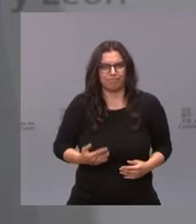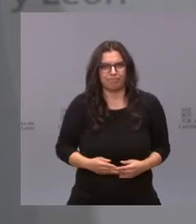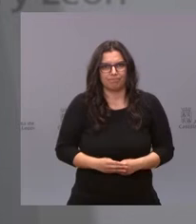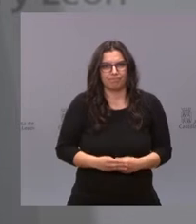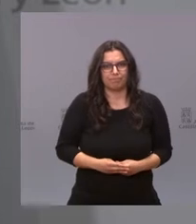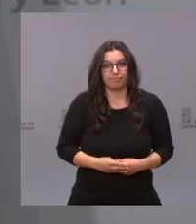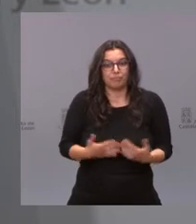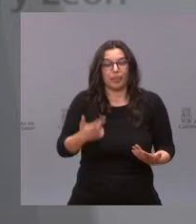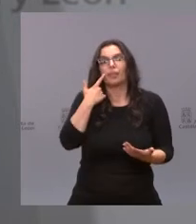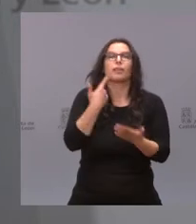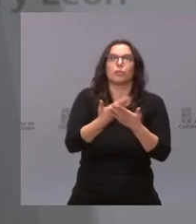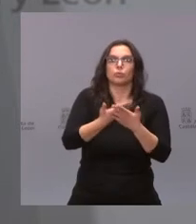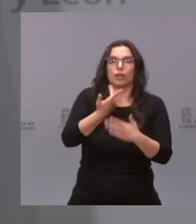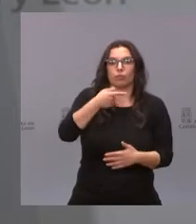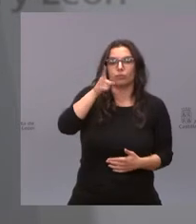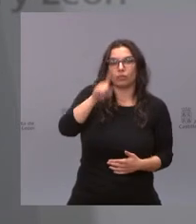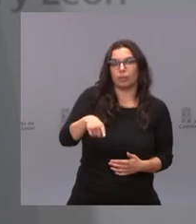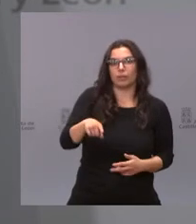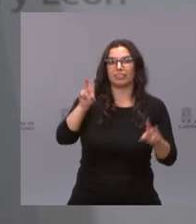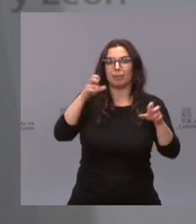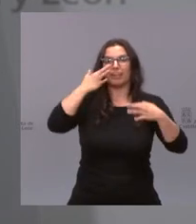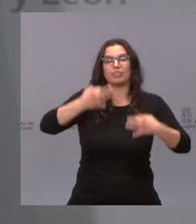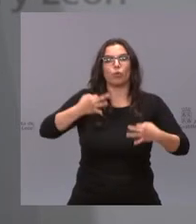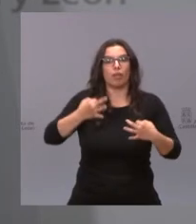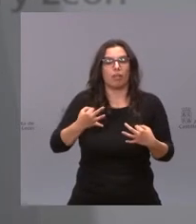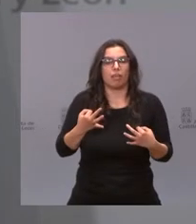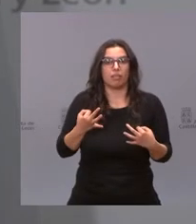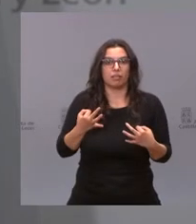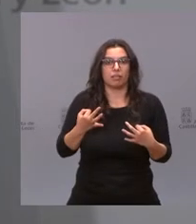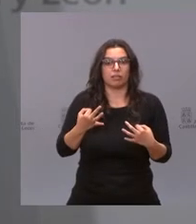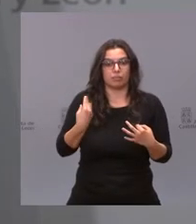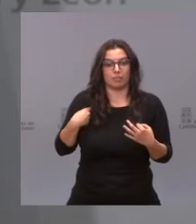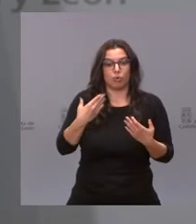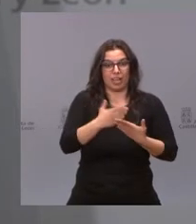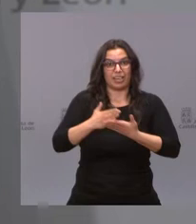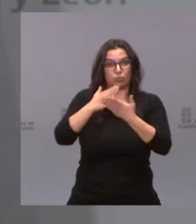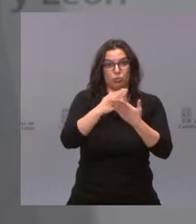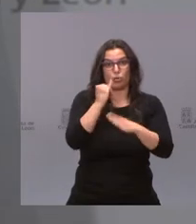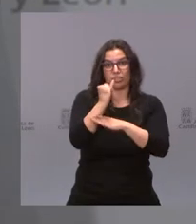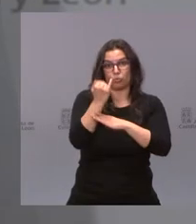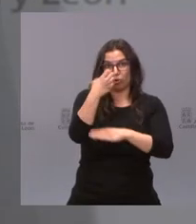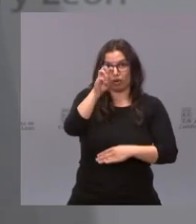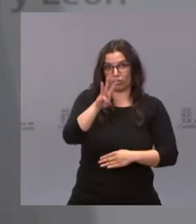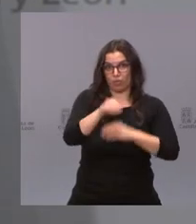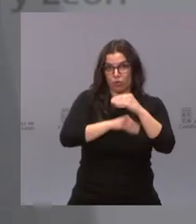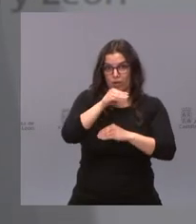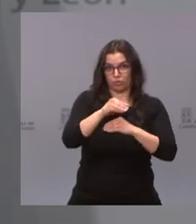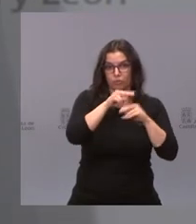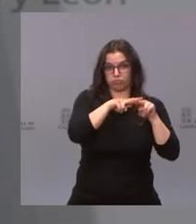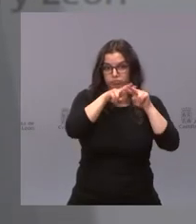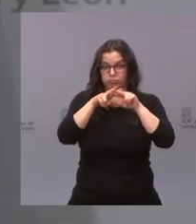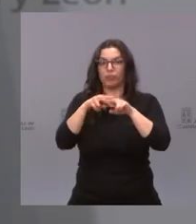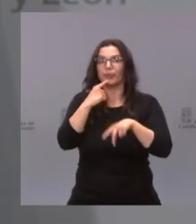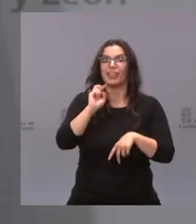Lo que ha demostrado, además, con respecto a la seguridad, este estudio del Carlos III, es que la segunda